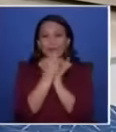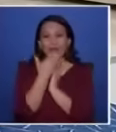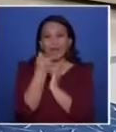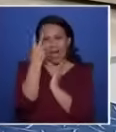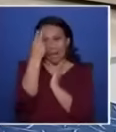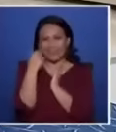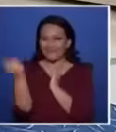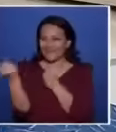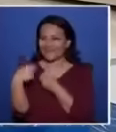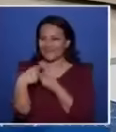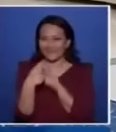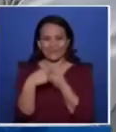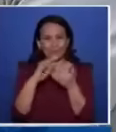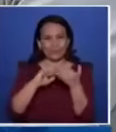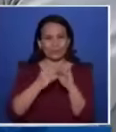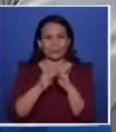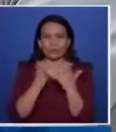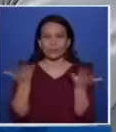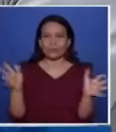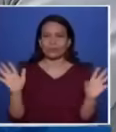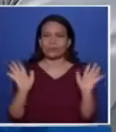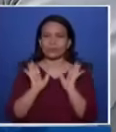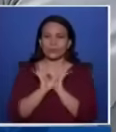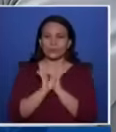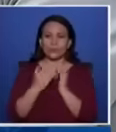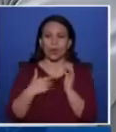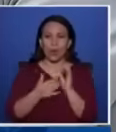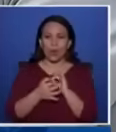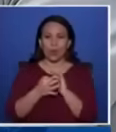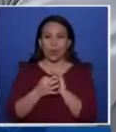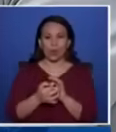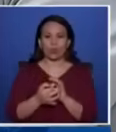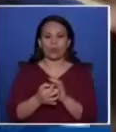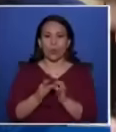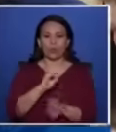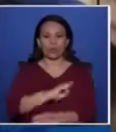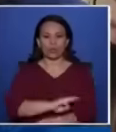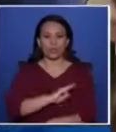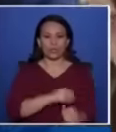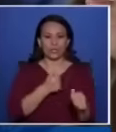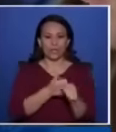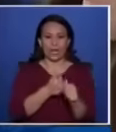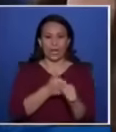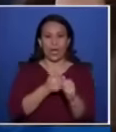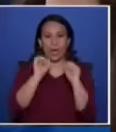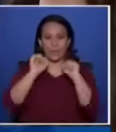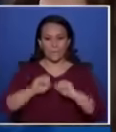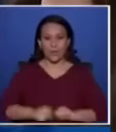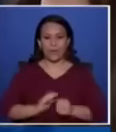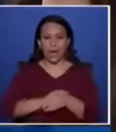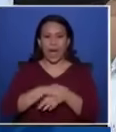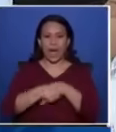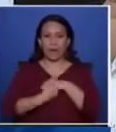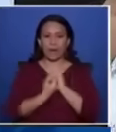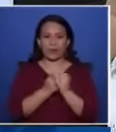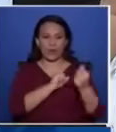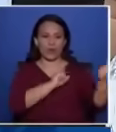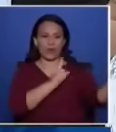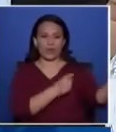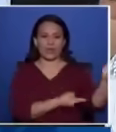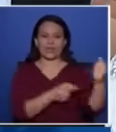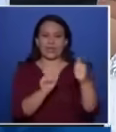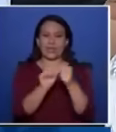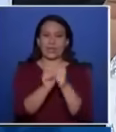propuesta, crear mancomunidades, es decir, que se unan varios municipios cercanos para que aprovechando las fortalezas de cada